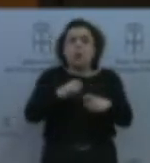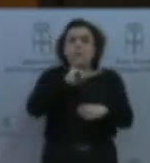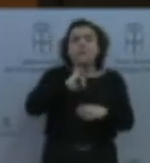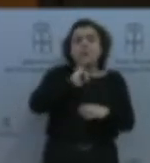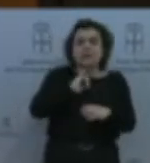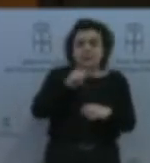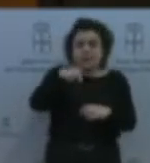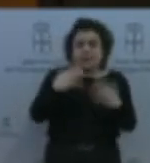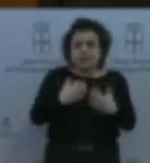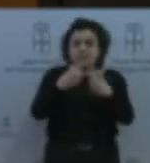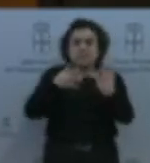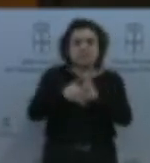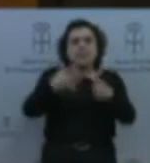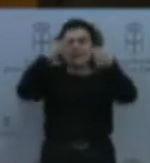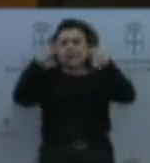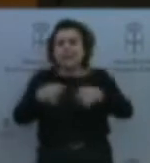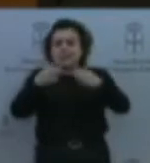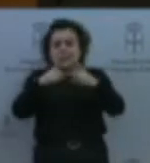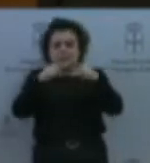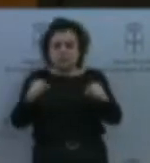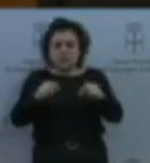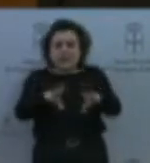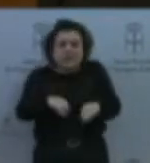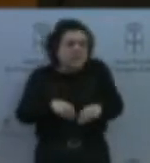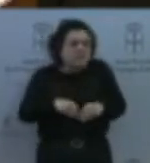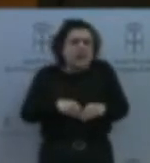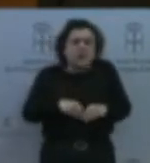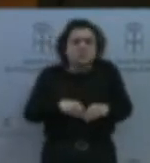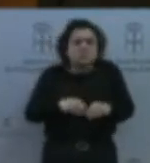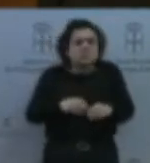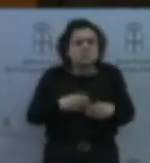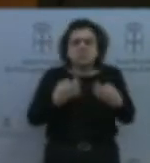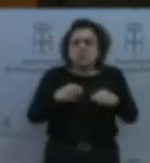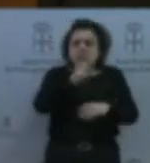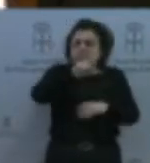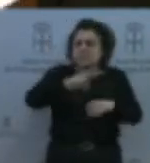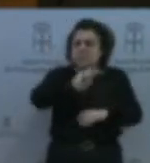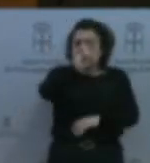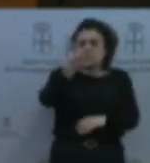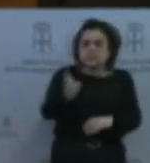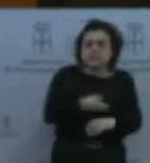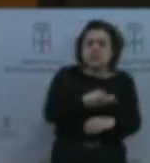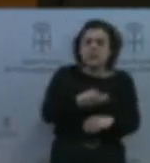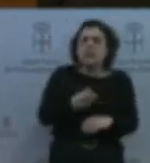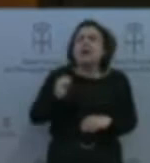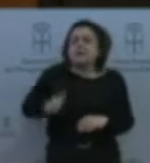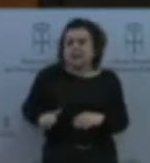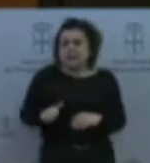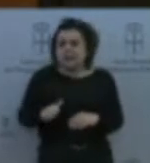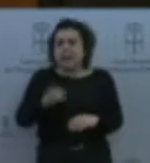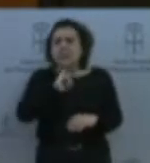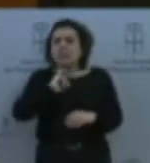normalidad la pluralidad de la xo xente y la riqueza de los sus idiomas. Aprobemos la oficialidad para parecernos más